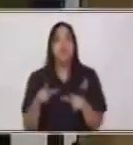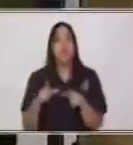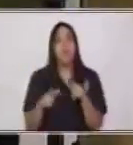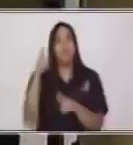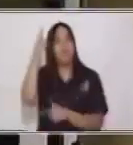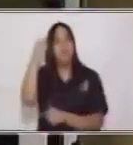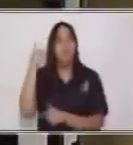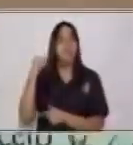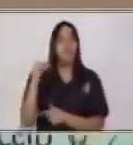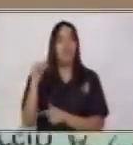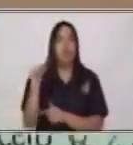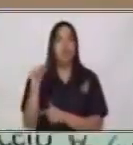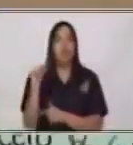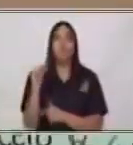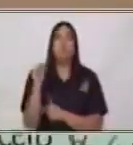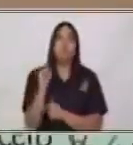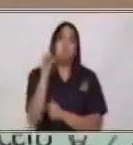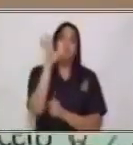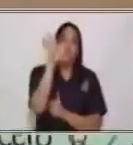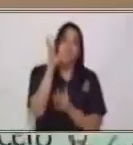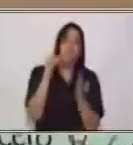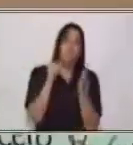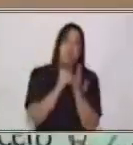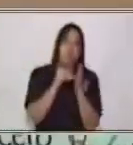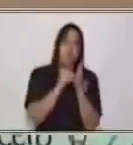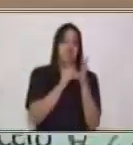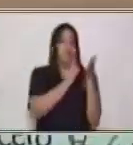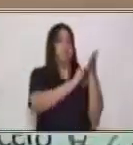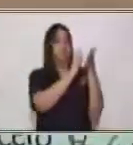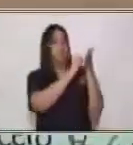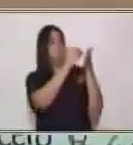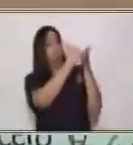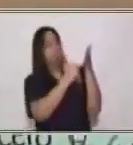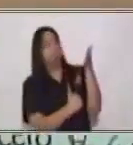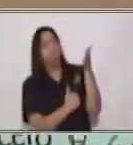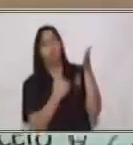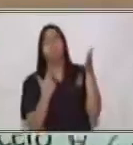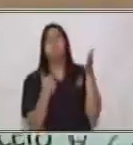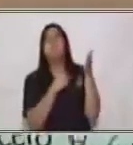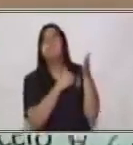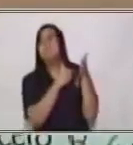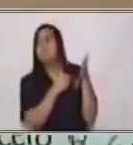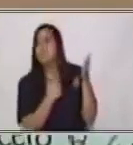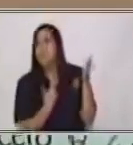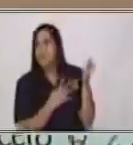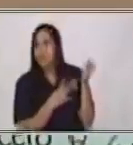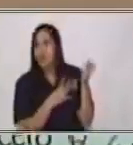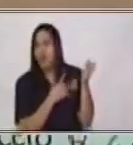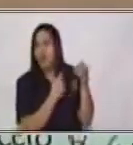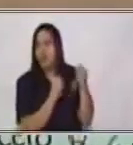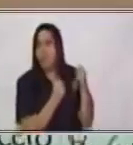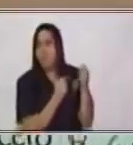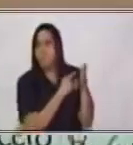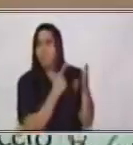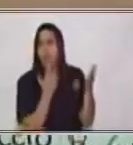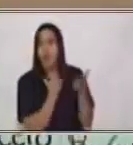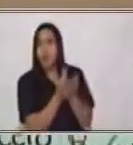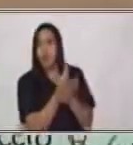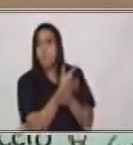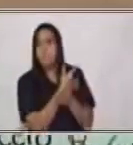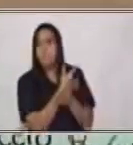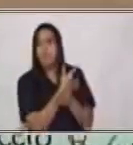le costó 5 quetzales. ¿Qué operación matemática tenemos que hacer para pagar en la